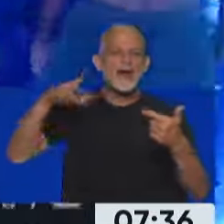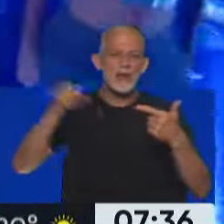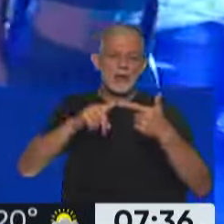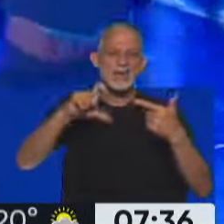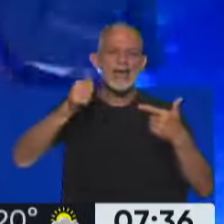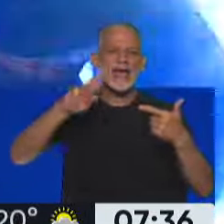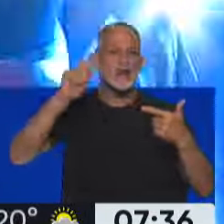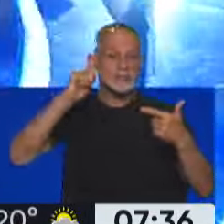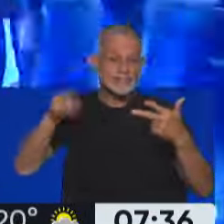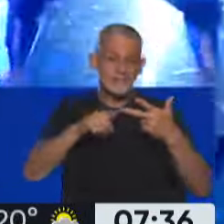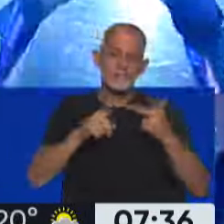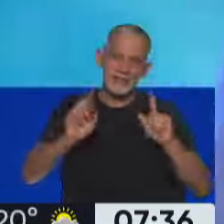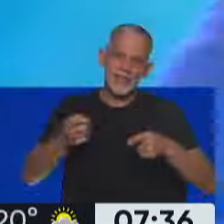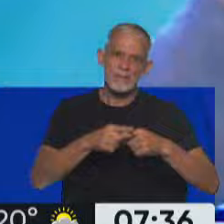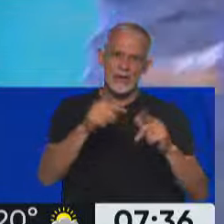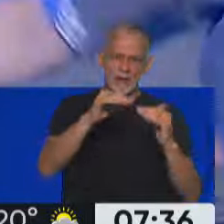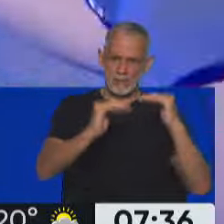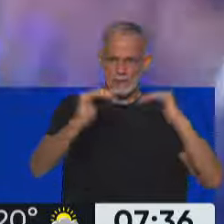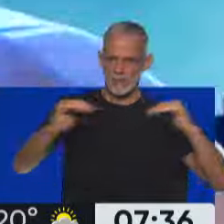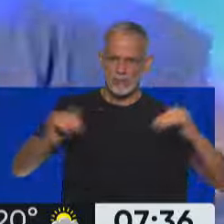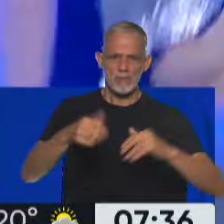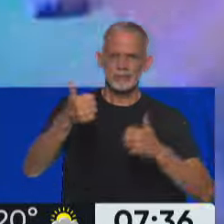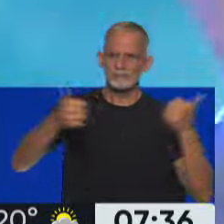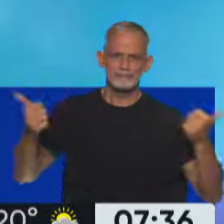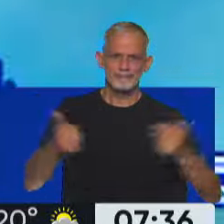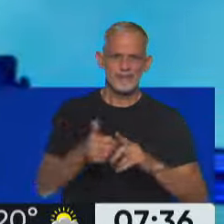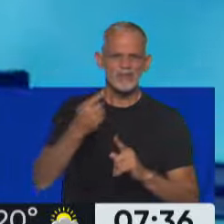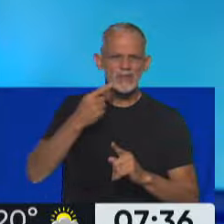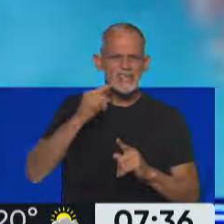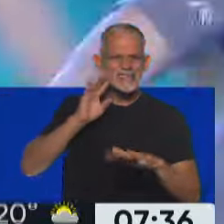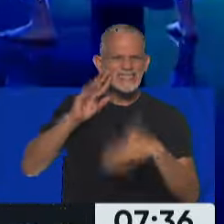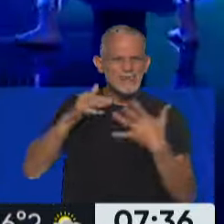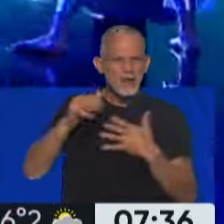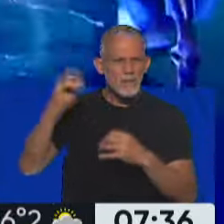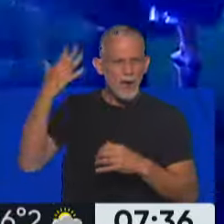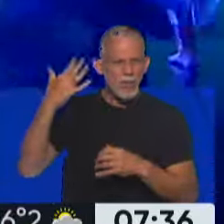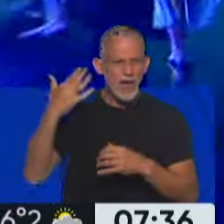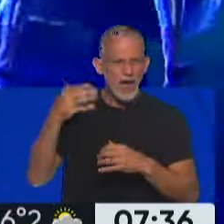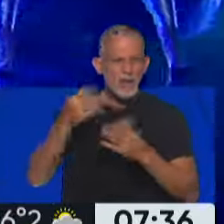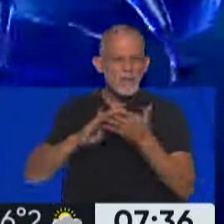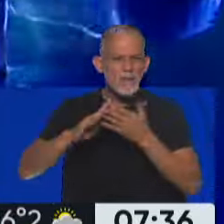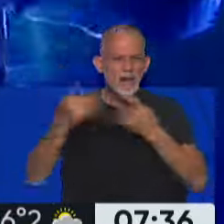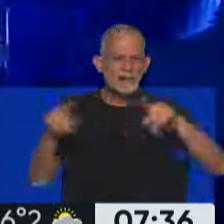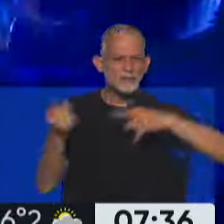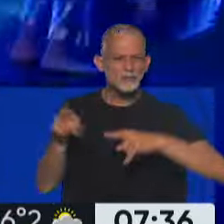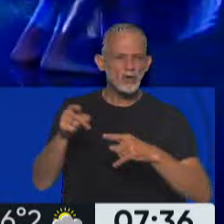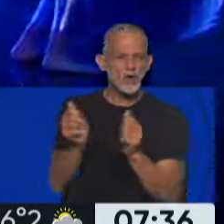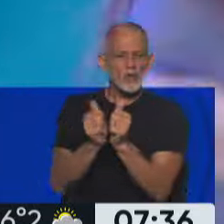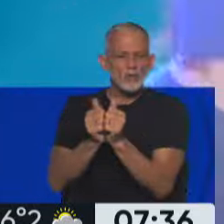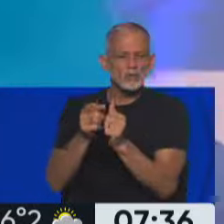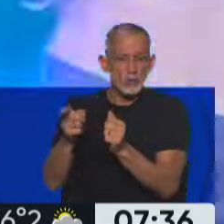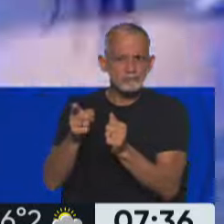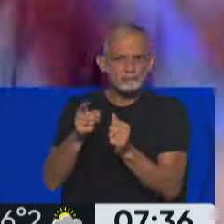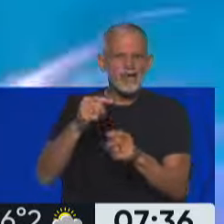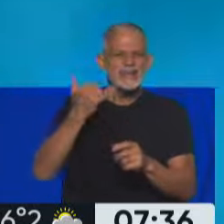de los personajes de la música urbana más importantes del año. ¿Y qué es esto? ¿Sexo es la moda? Sexo es la moda es el nuevo tema que sacó en colaboración con Yandel. Estuve